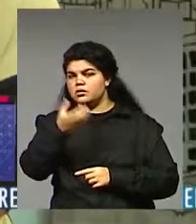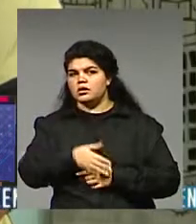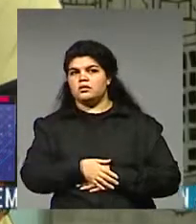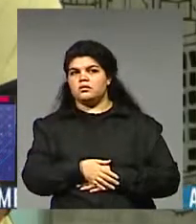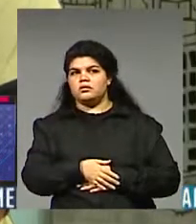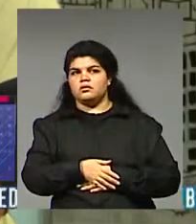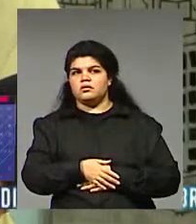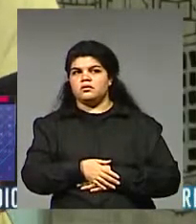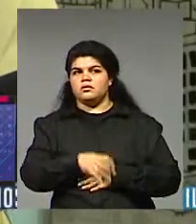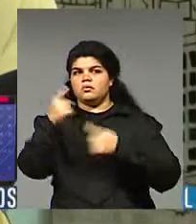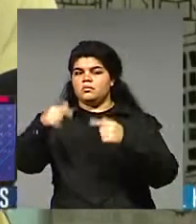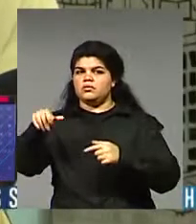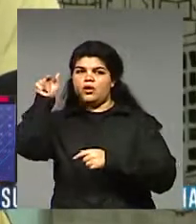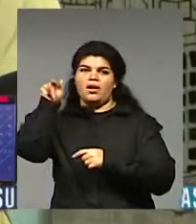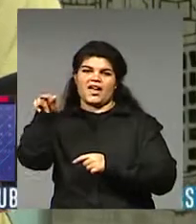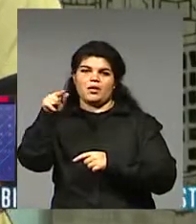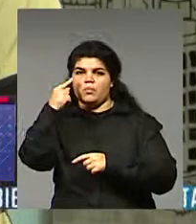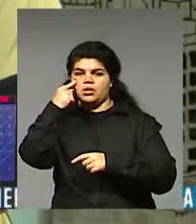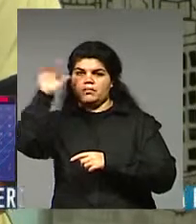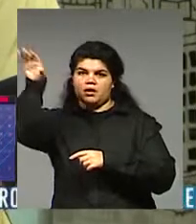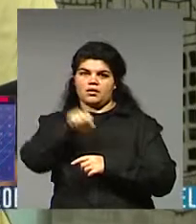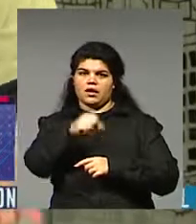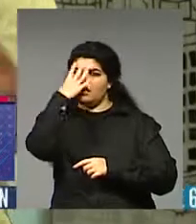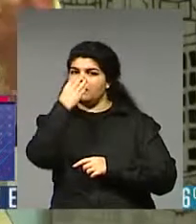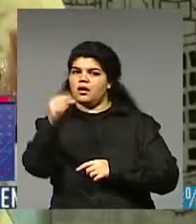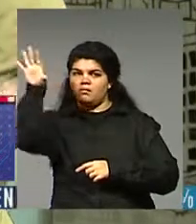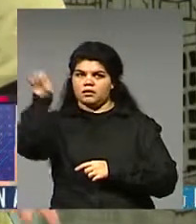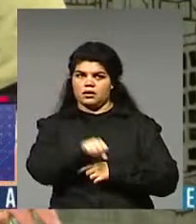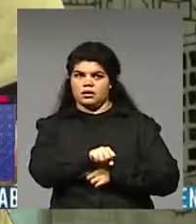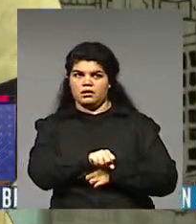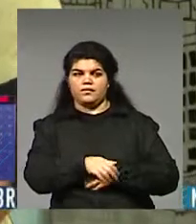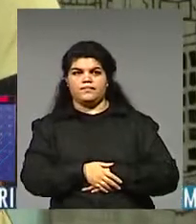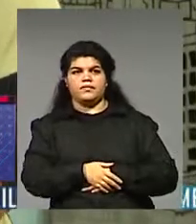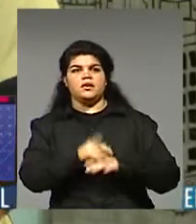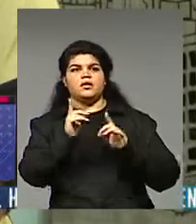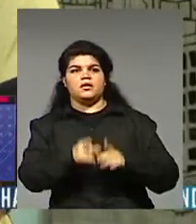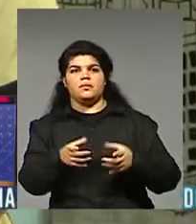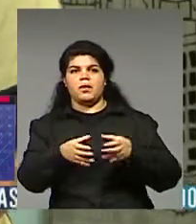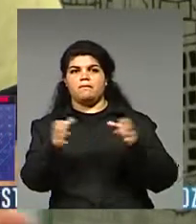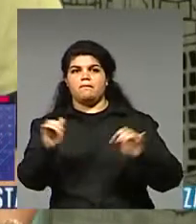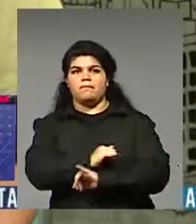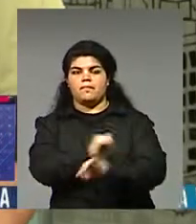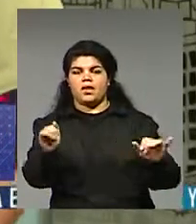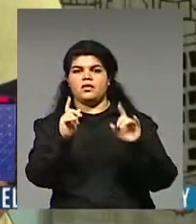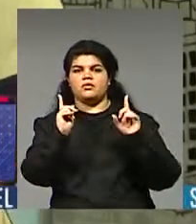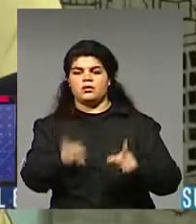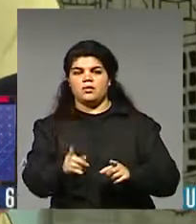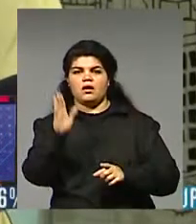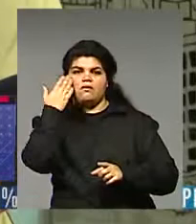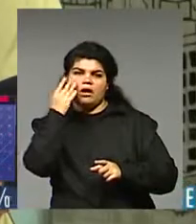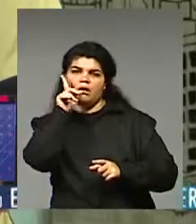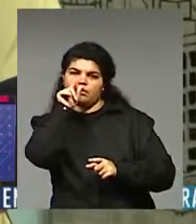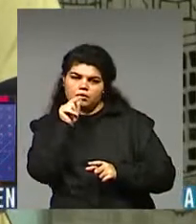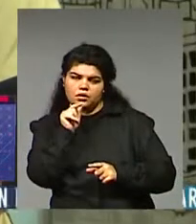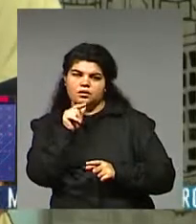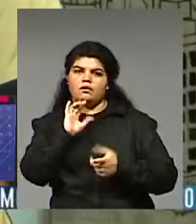Trae bastantes pacientes que los traen ellos directamente en tráfico. Hay demanda espontánea por estos medios también de comunicación, claro, redes sociales, por